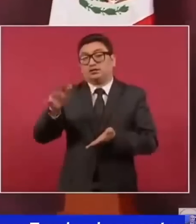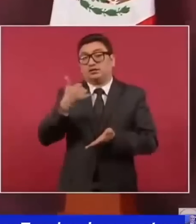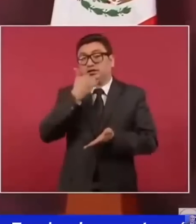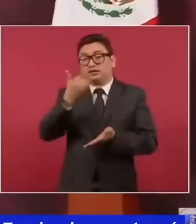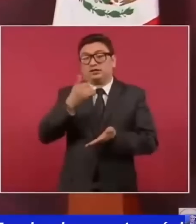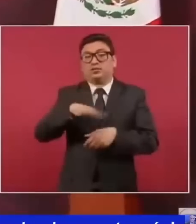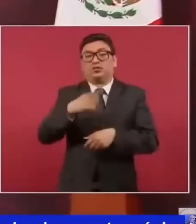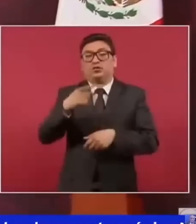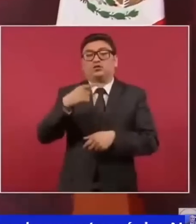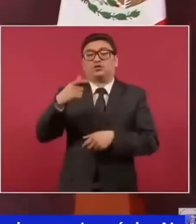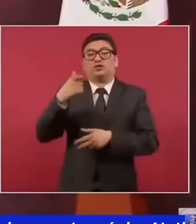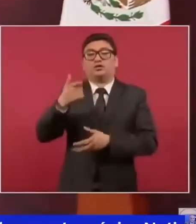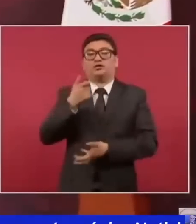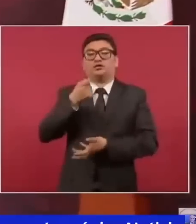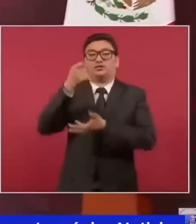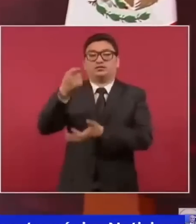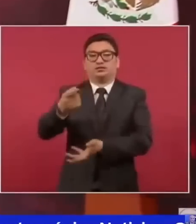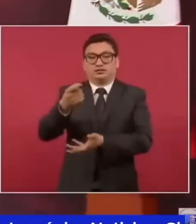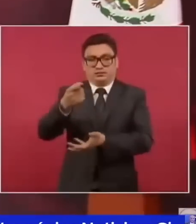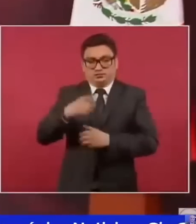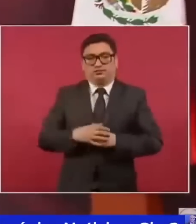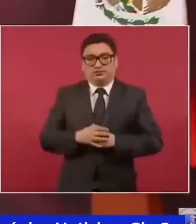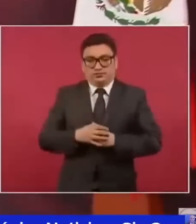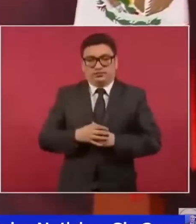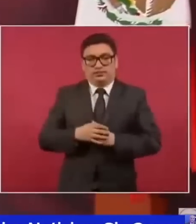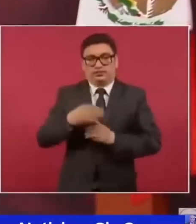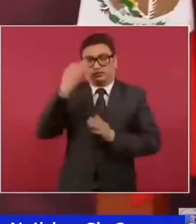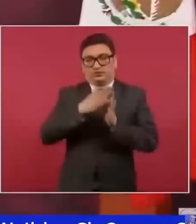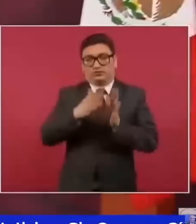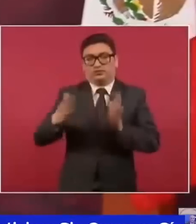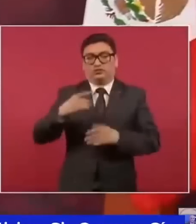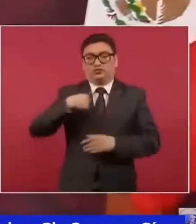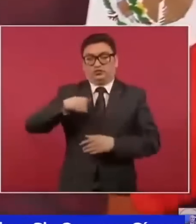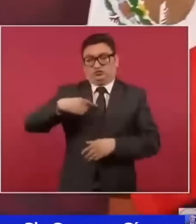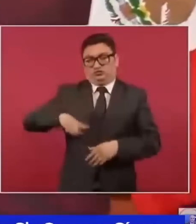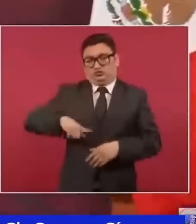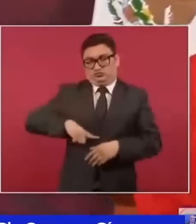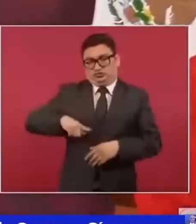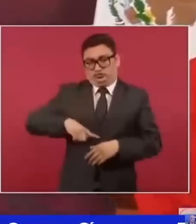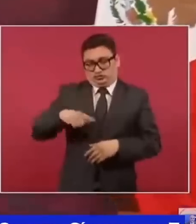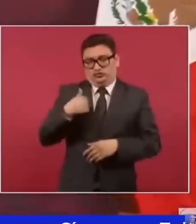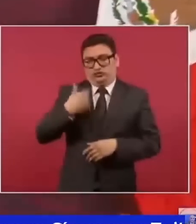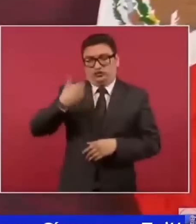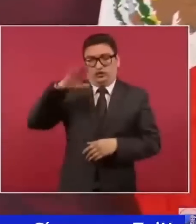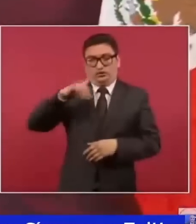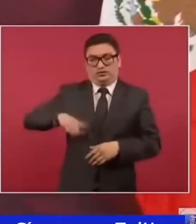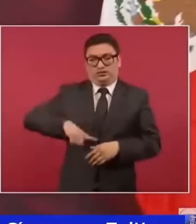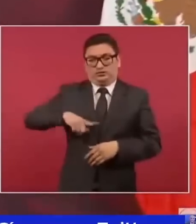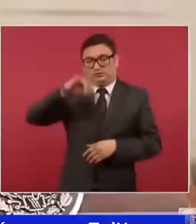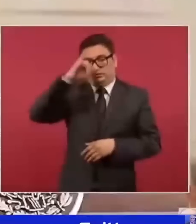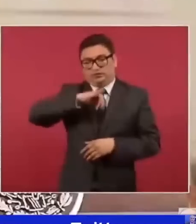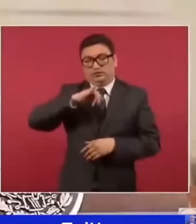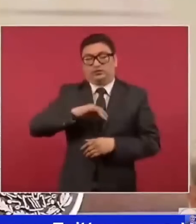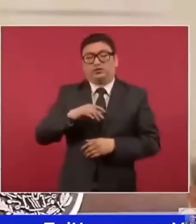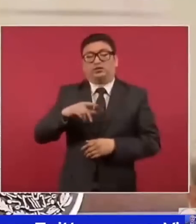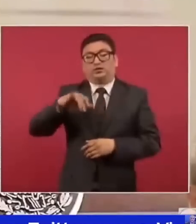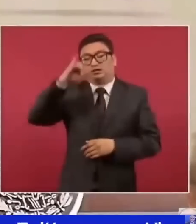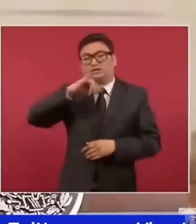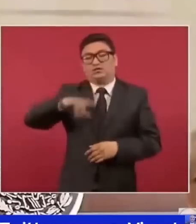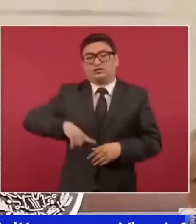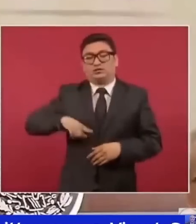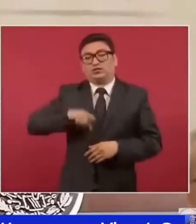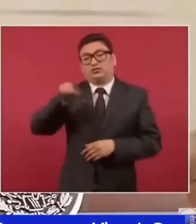de que entregaron dinero durante mi gobierno, cuando fui jefe de gobierno.